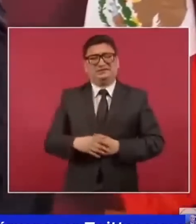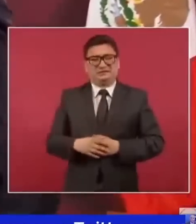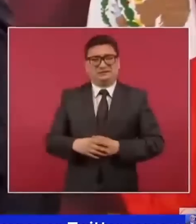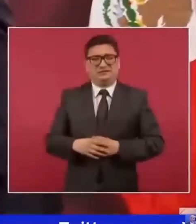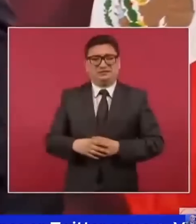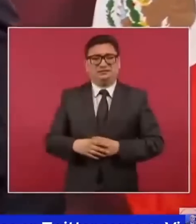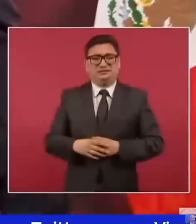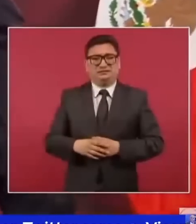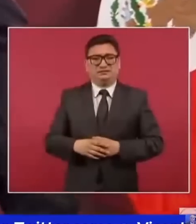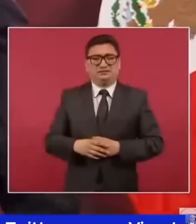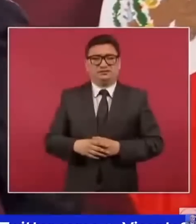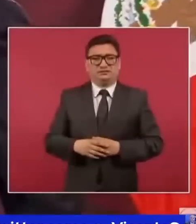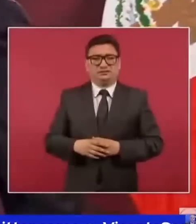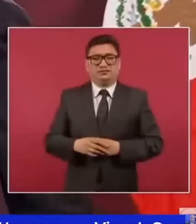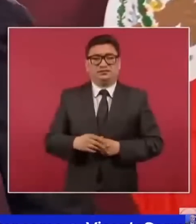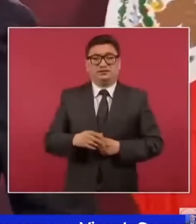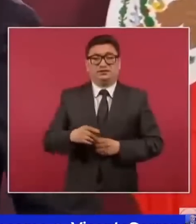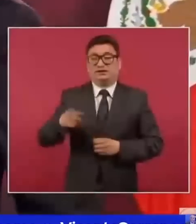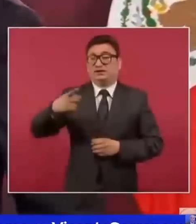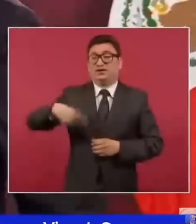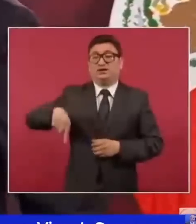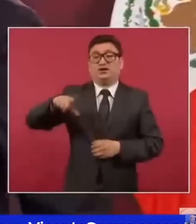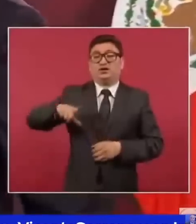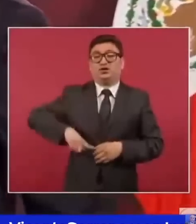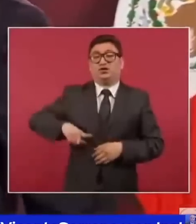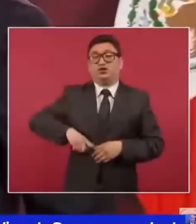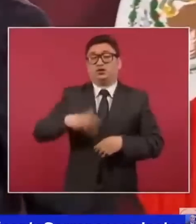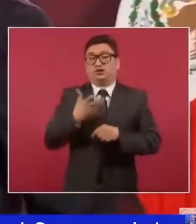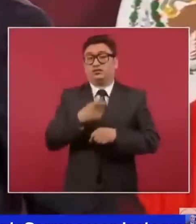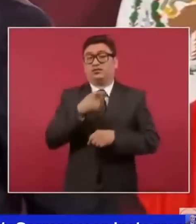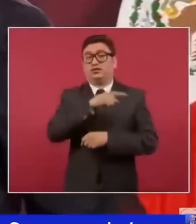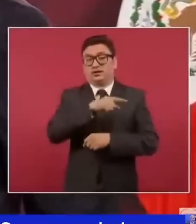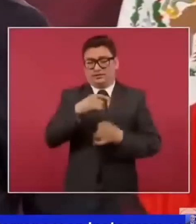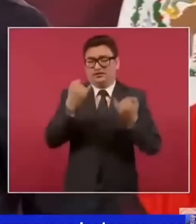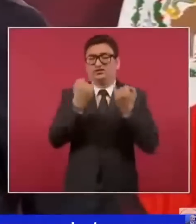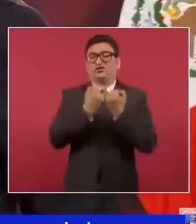pero sabían los del gobierno estadounidense.